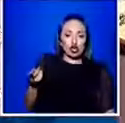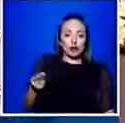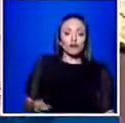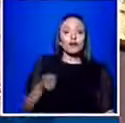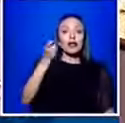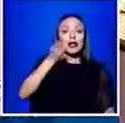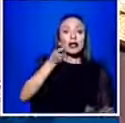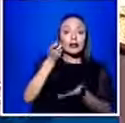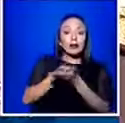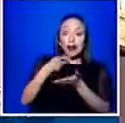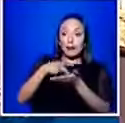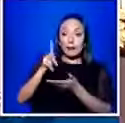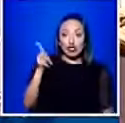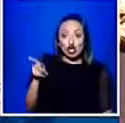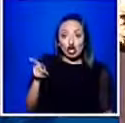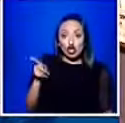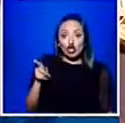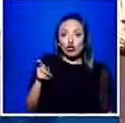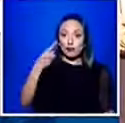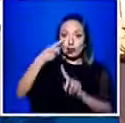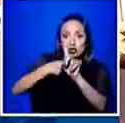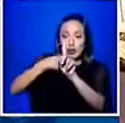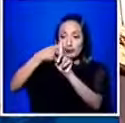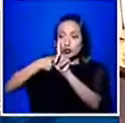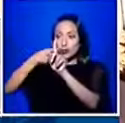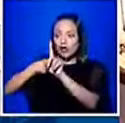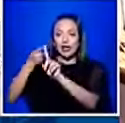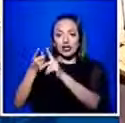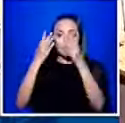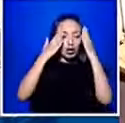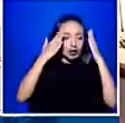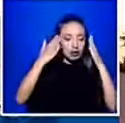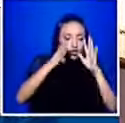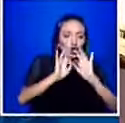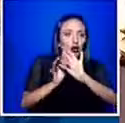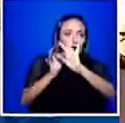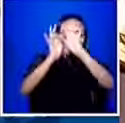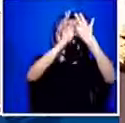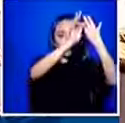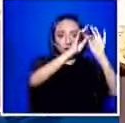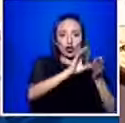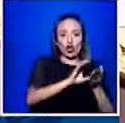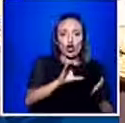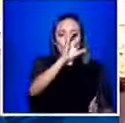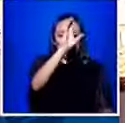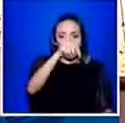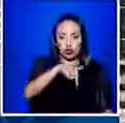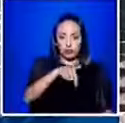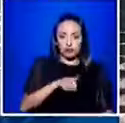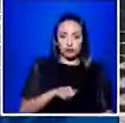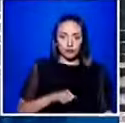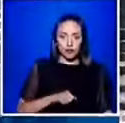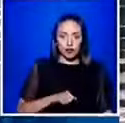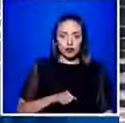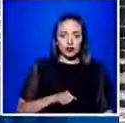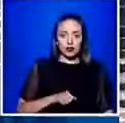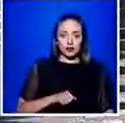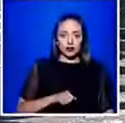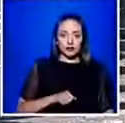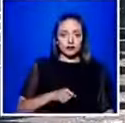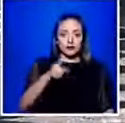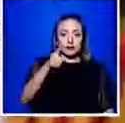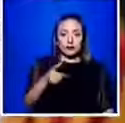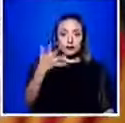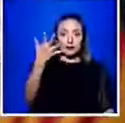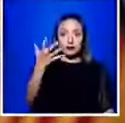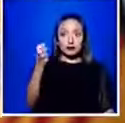y matrículas va destinado al mejoramiento tanto de la infraestructura como también lo que corresponde a lo académico. Buscan